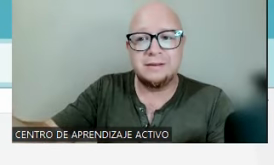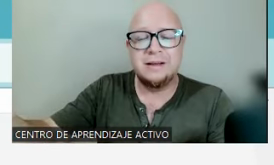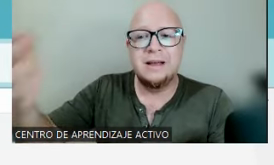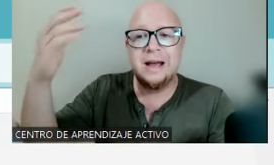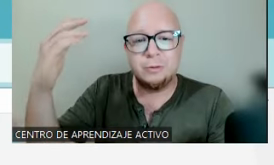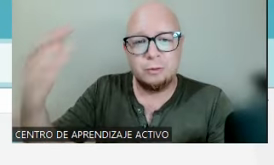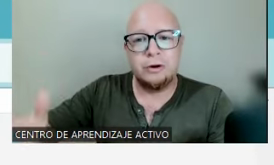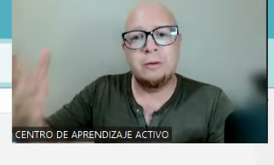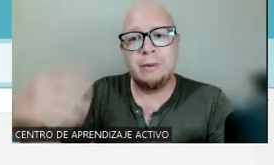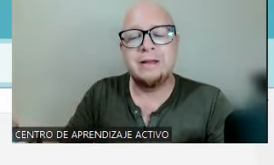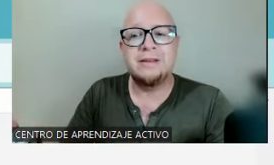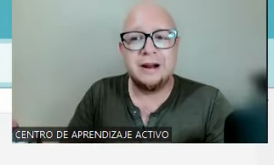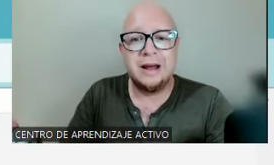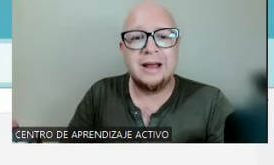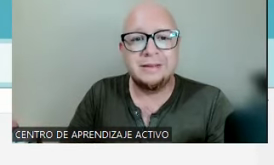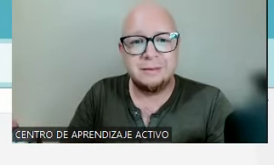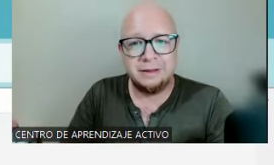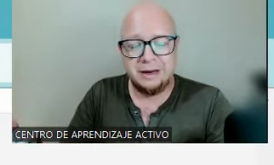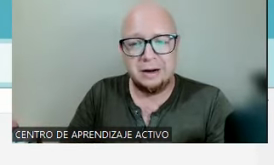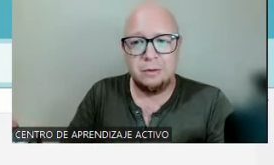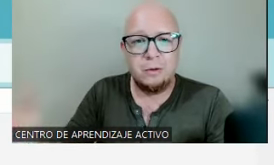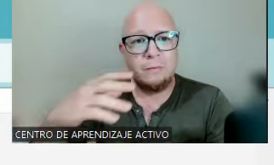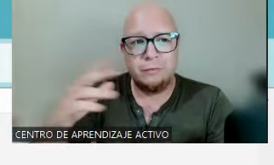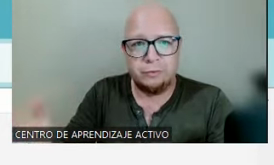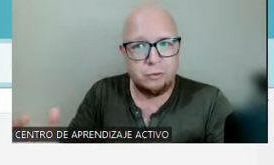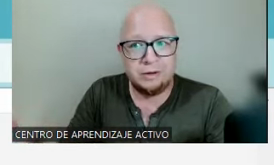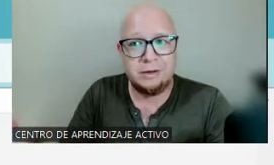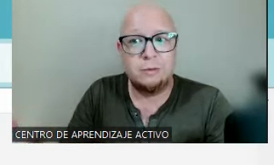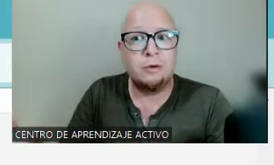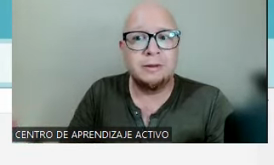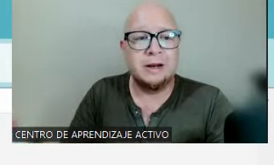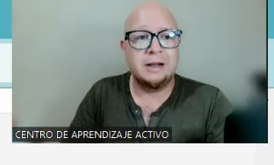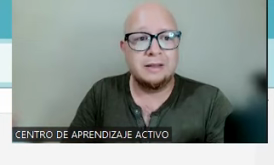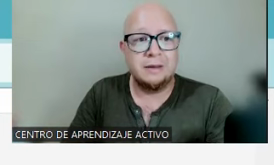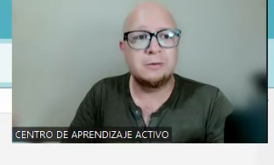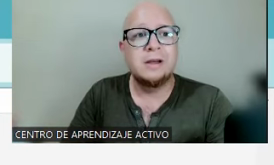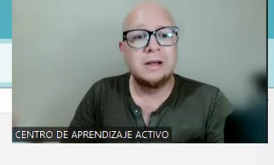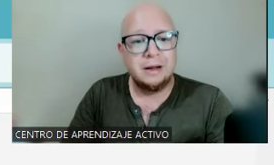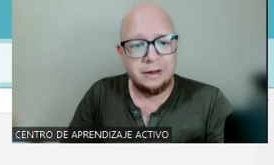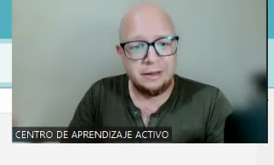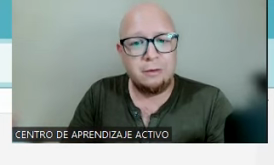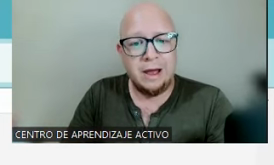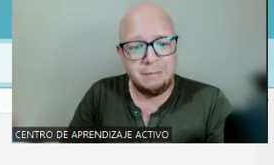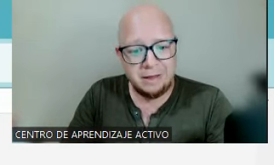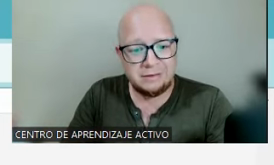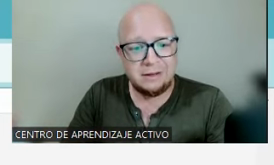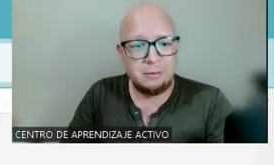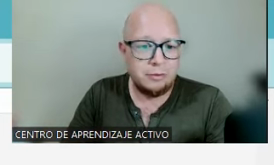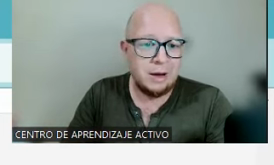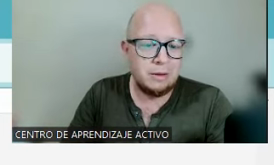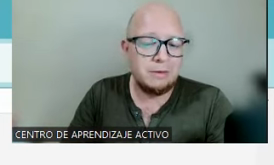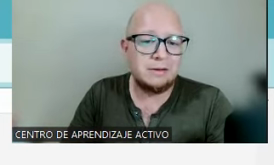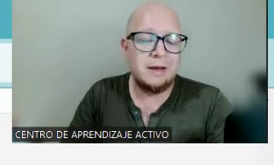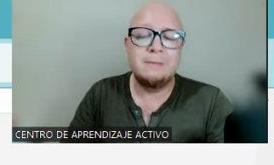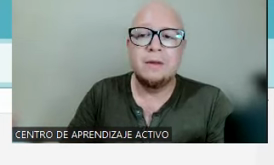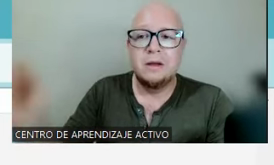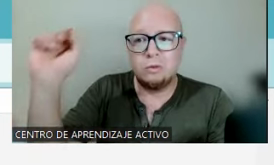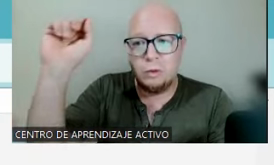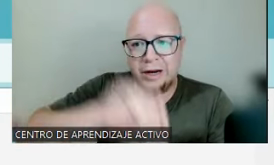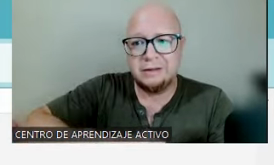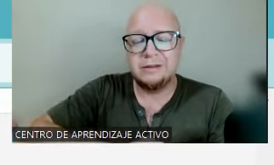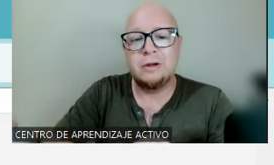un enlace a tu correo para descargar este material. Ojo, no es el único material que tenemos. Reitero, hay más. Y bueno, ya una vez